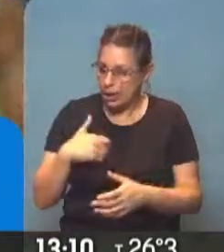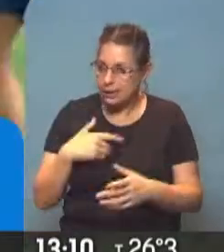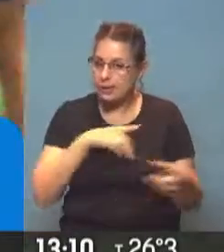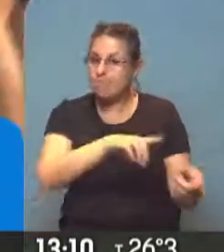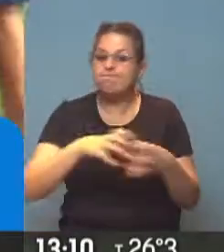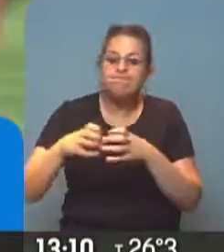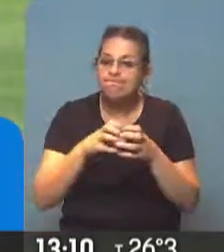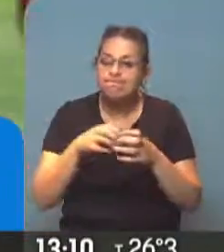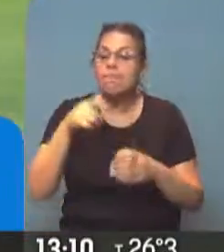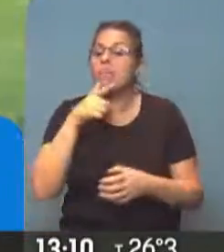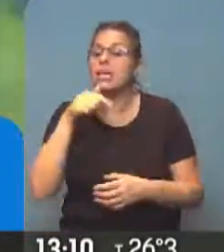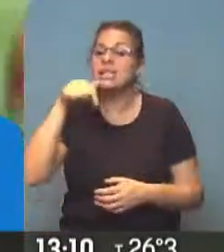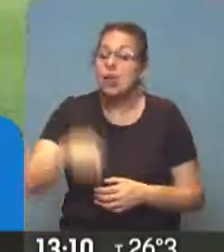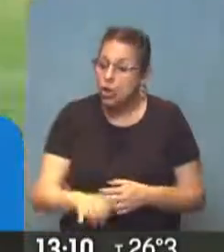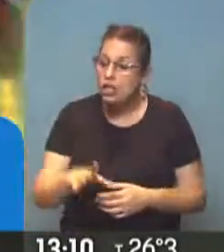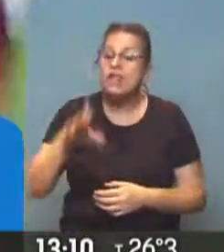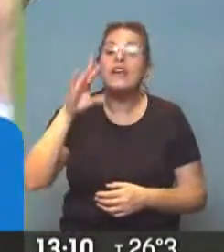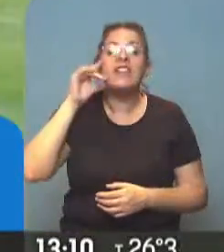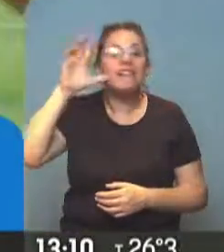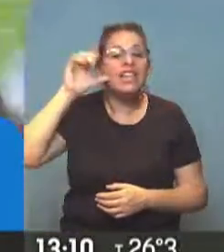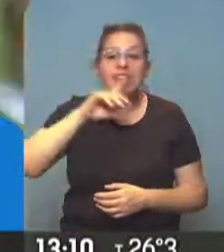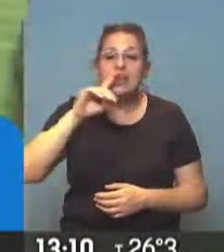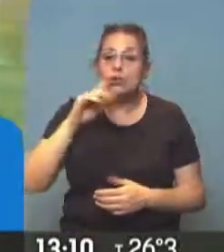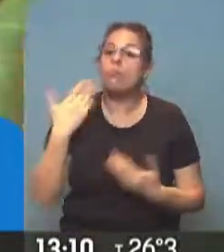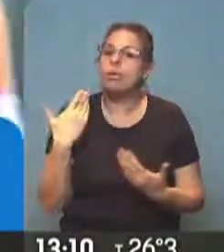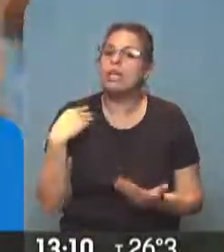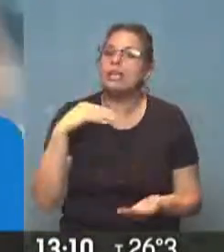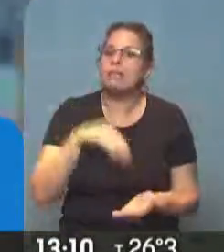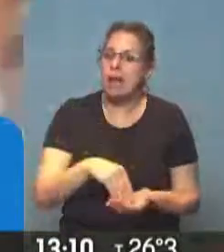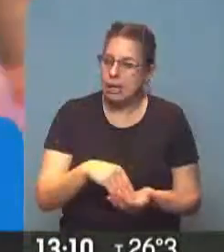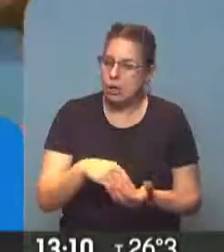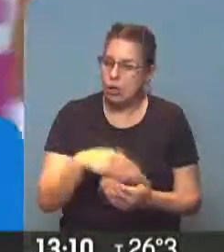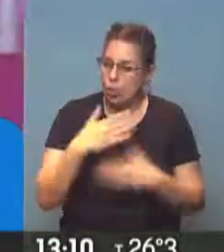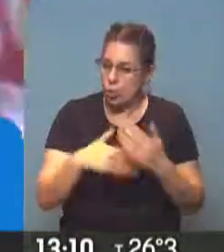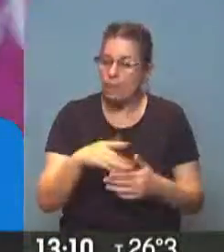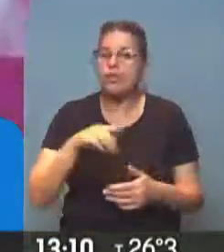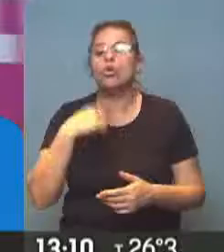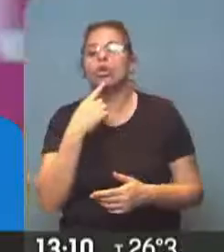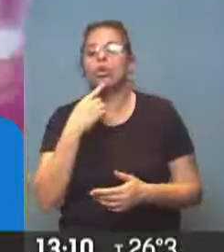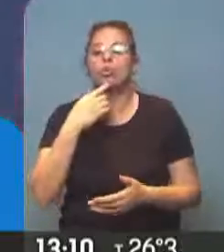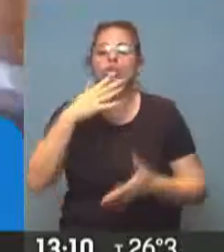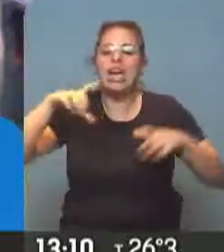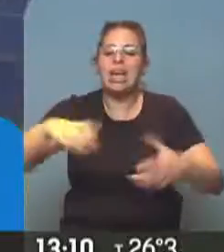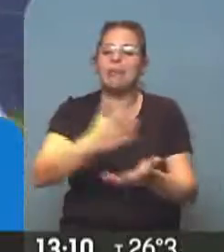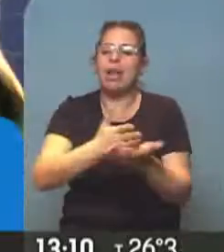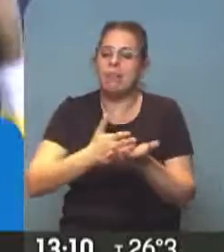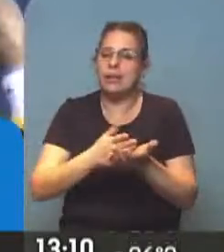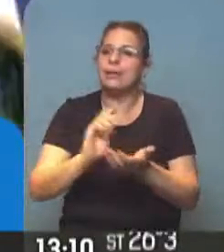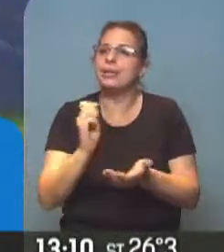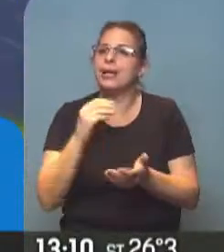discusión. Hoy parecería que Benedetto tiene alguna chance más. Después, la duda está en el medio campo. ¿A quién